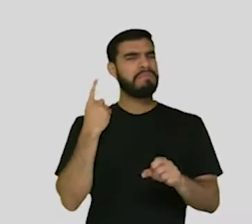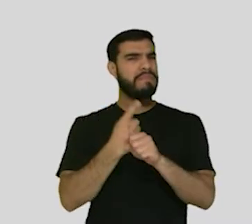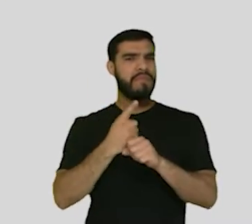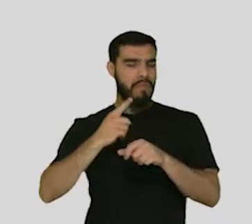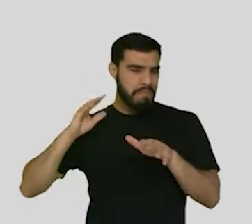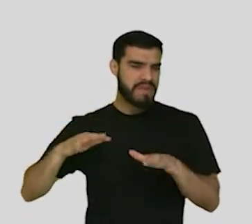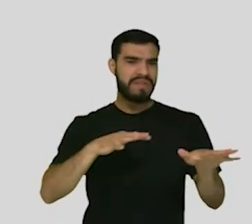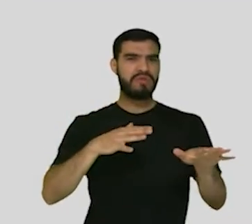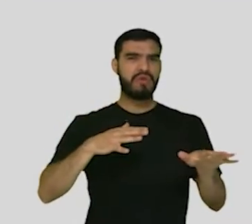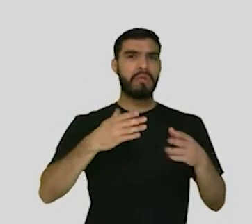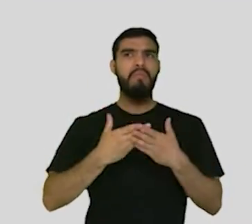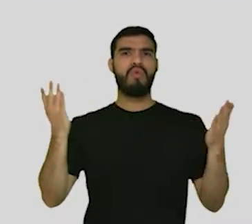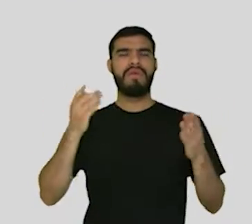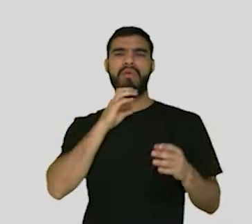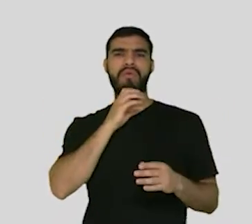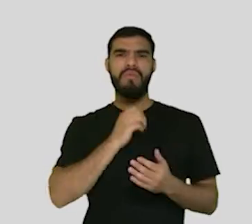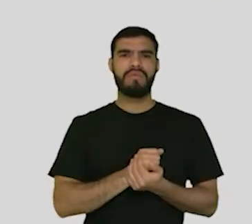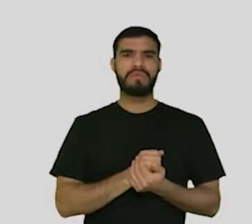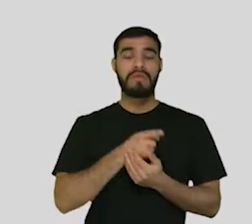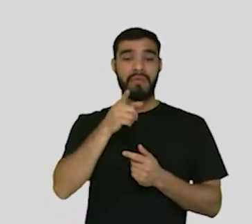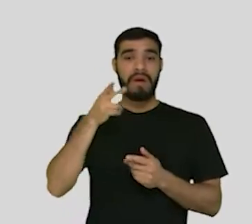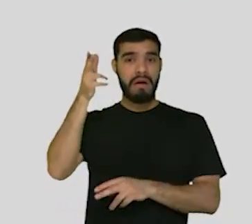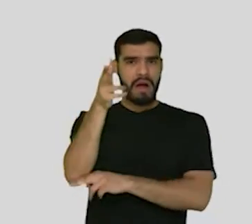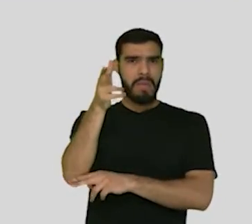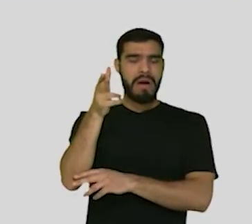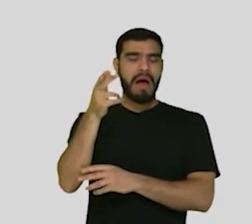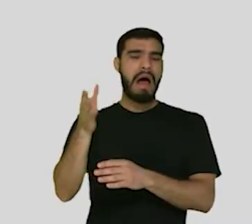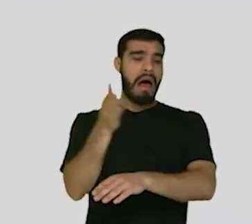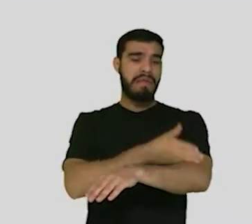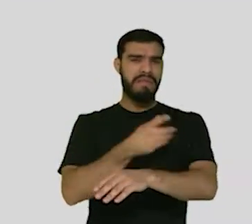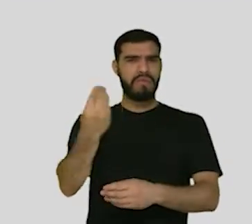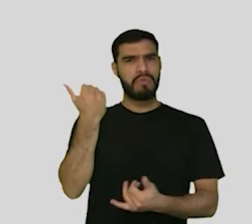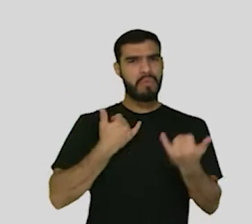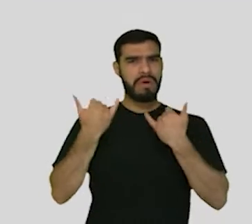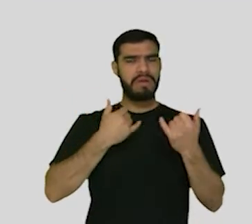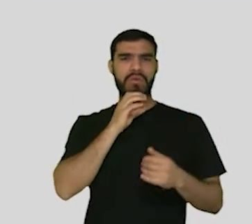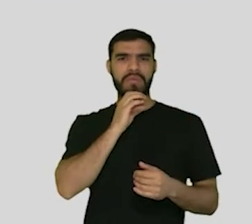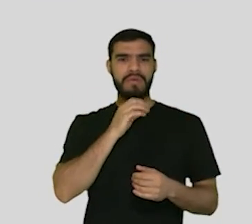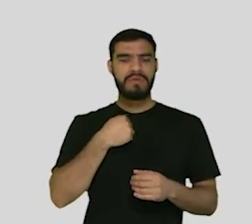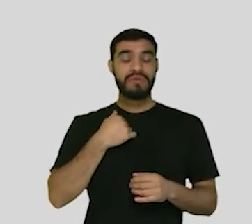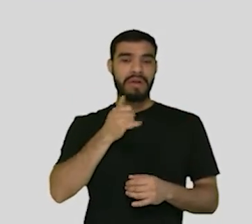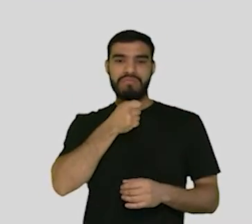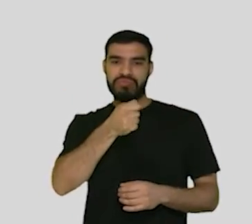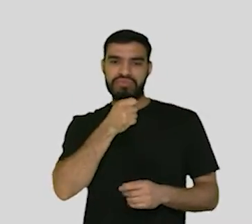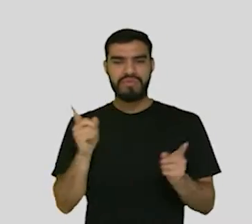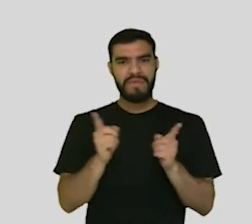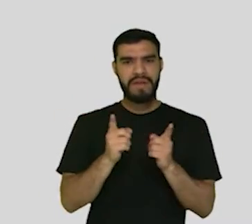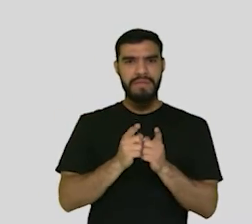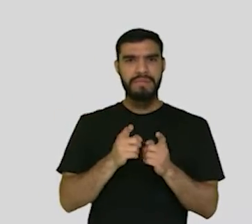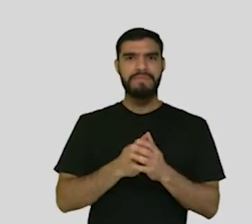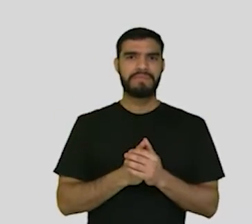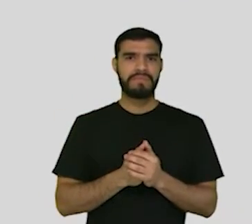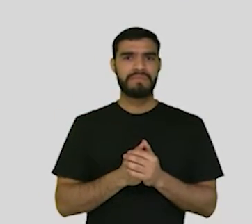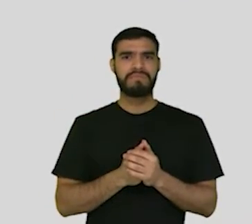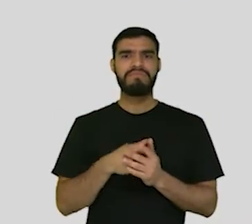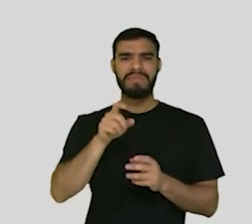y que tomo esa ro activa, co apentese activa. Me parece muy interesante porque yo hacía hoy el relato así breve de